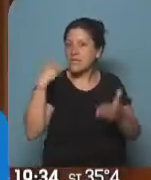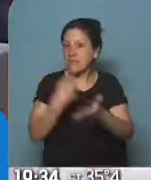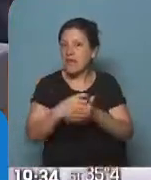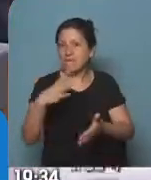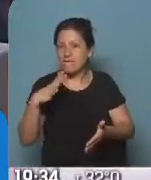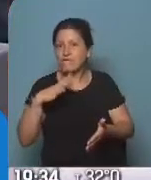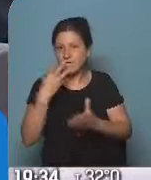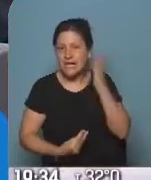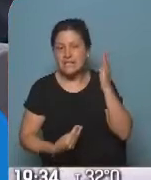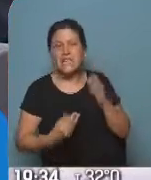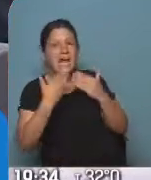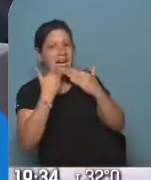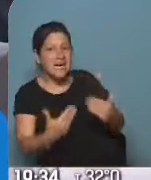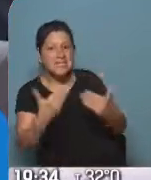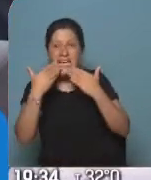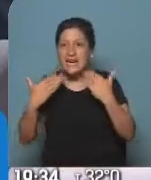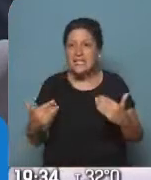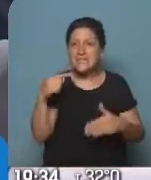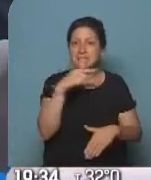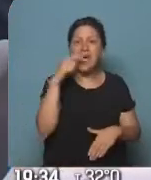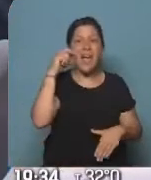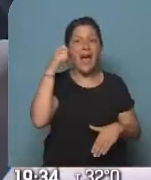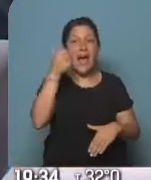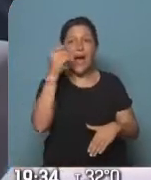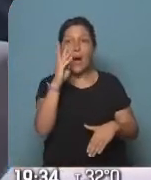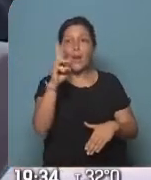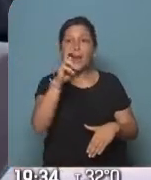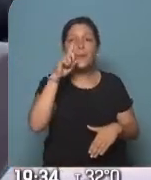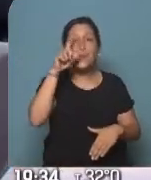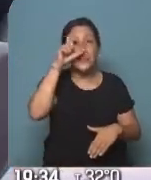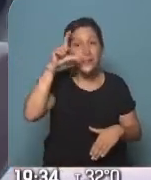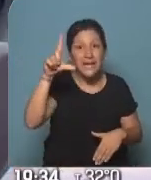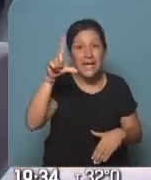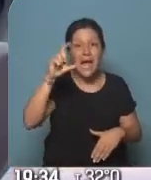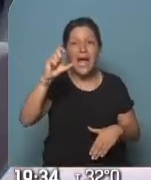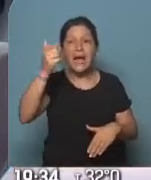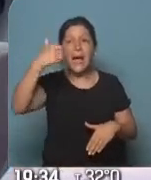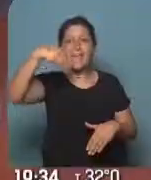Gabriel, muchísimas gracias. No, gracias a usted. Gabriel Camaño, economista en el Noticiero Central de la TV Pública. Breve pausa y ya volvemos.